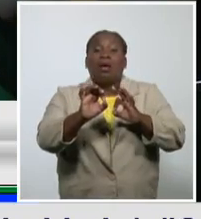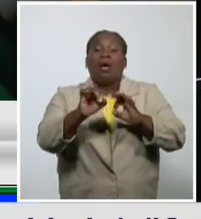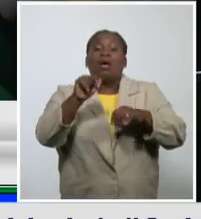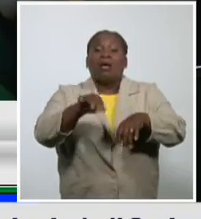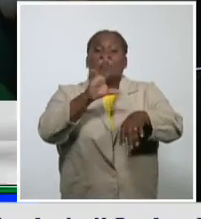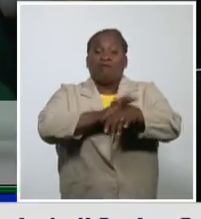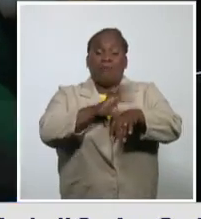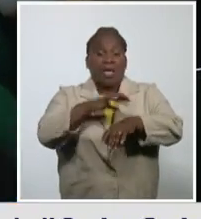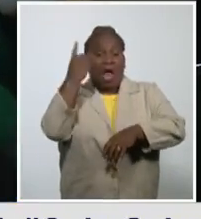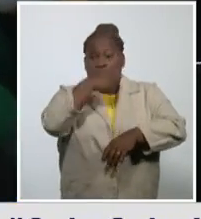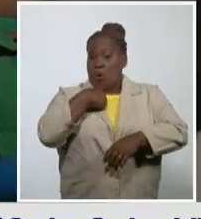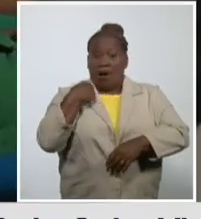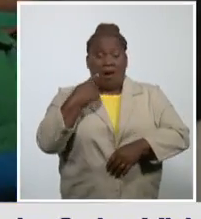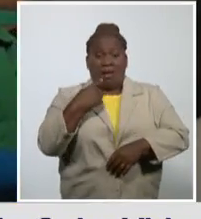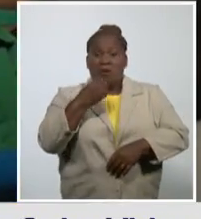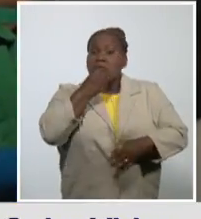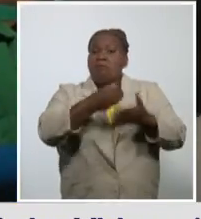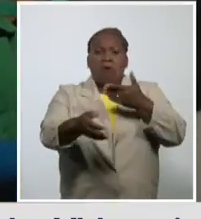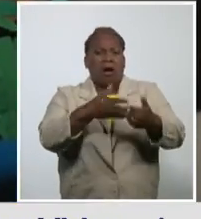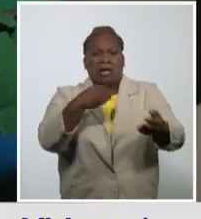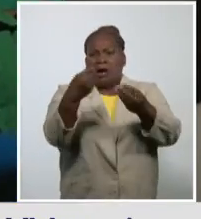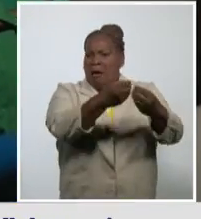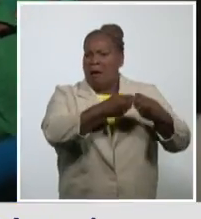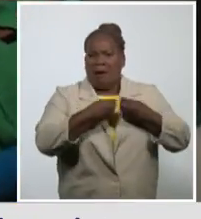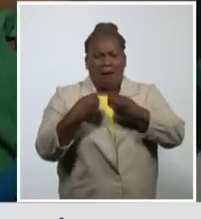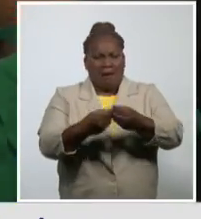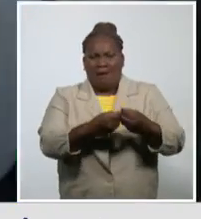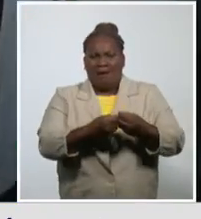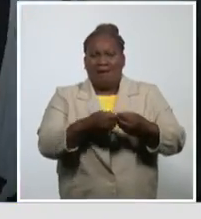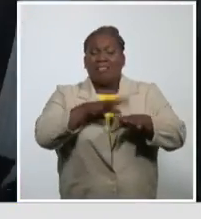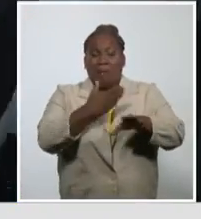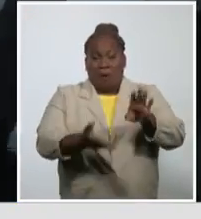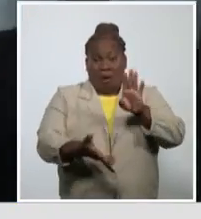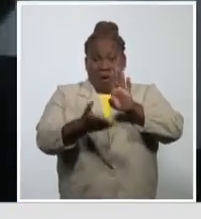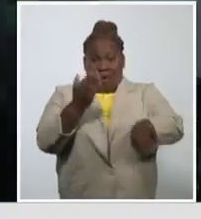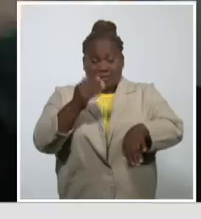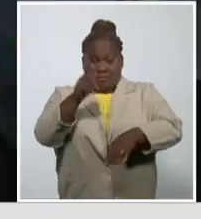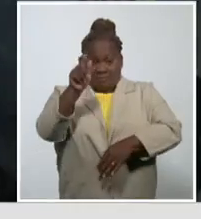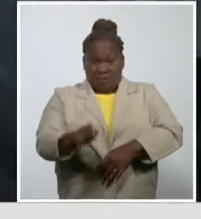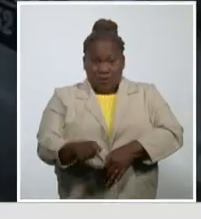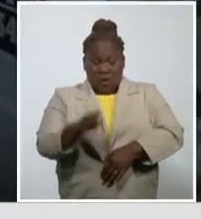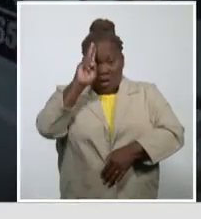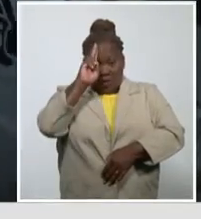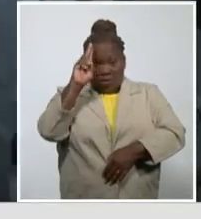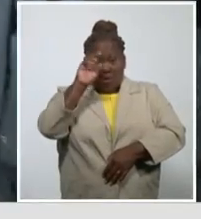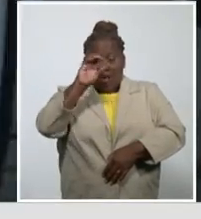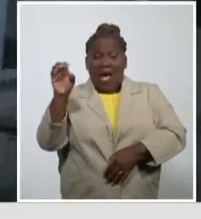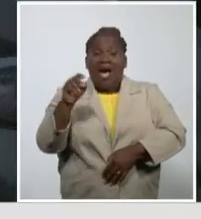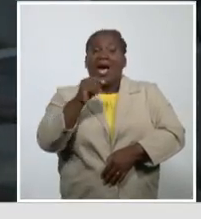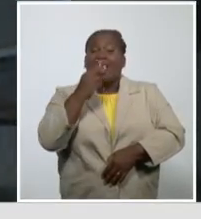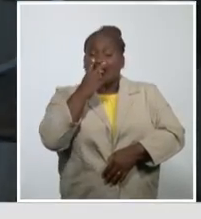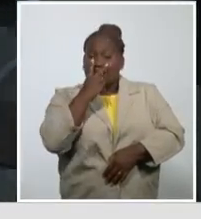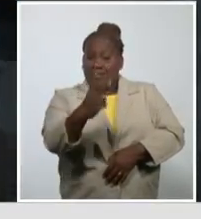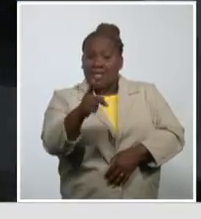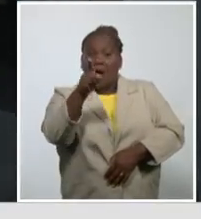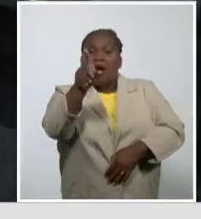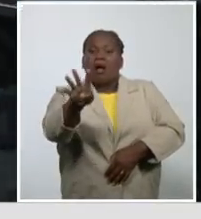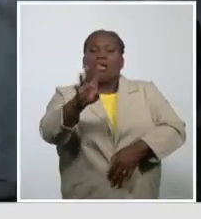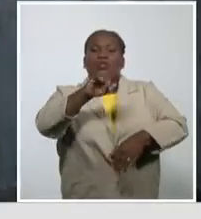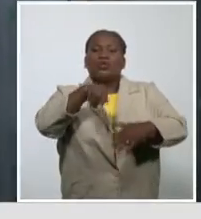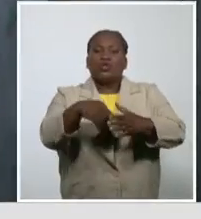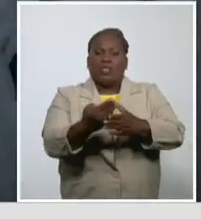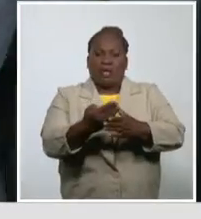tiene rostro y a cualquiera le puede tocar. Luego de esta alta clínica, los pacientes serán atendidos por el personal sanitario de la comunidad durante 14 días, en